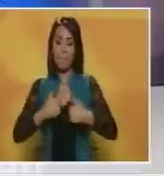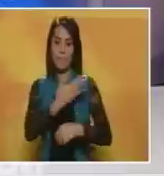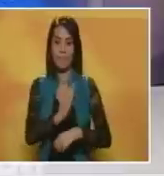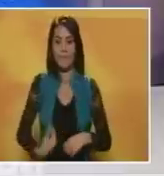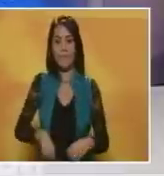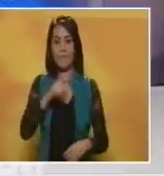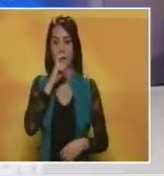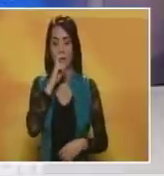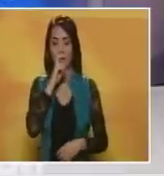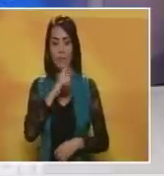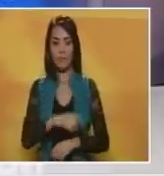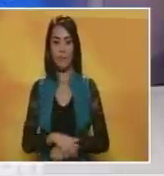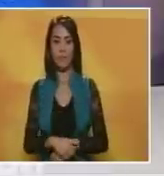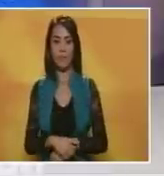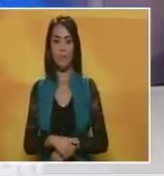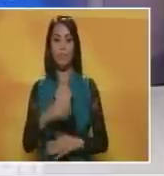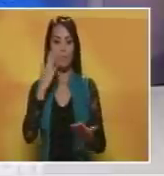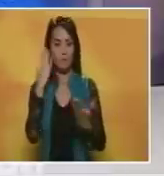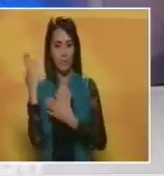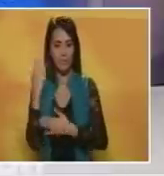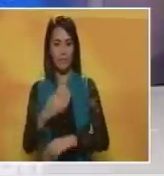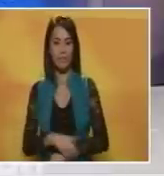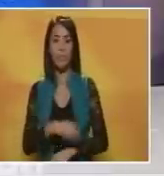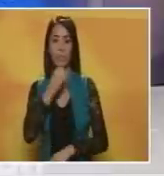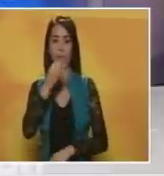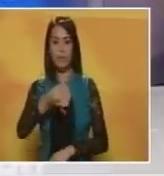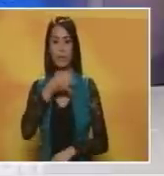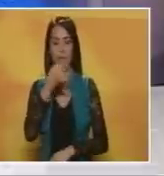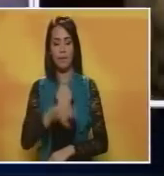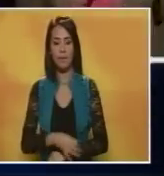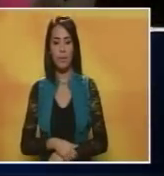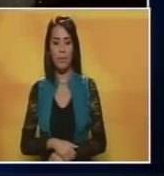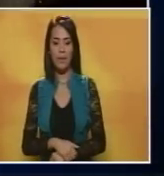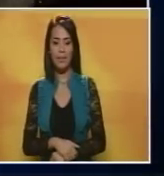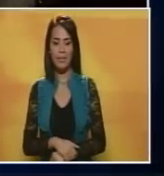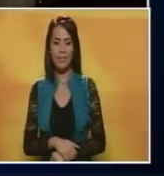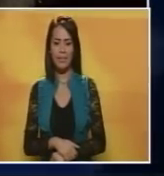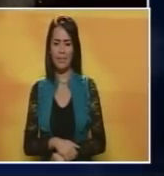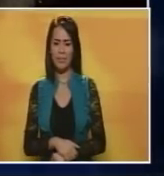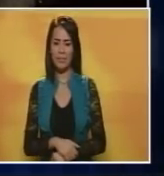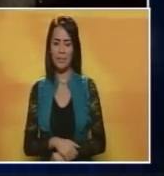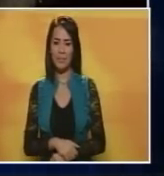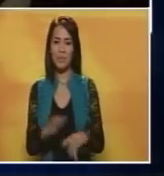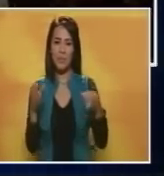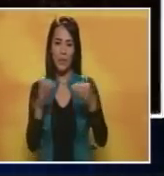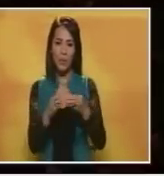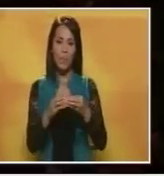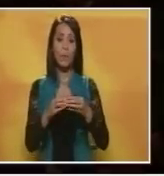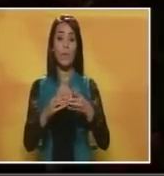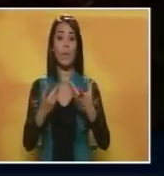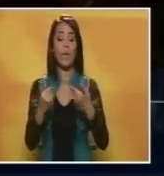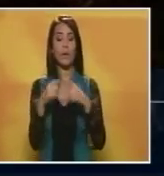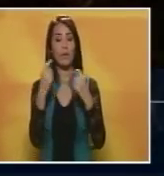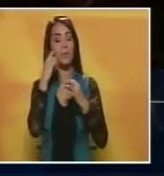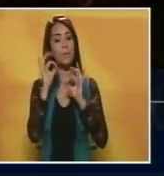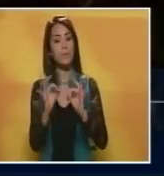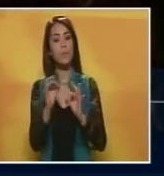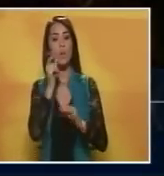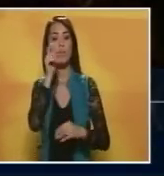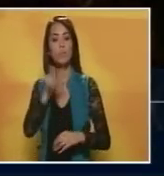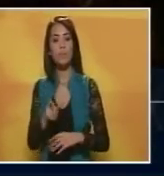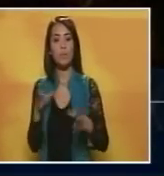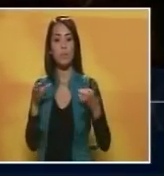maduro y lizmark arcía tiene los detalles buenas tardes mp comando de campaña de la clase obrera francisco torrealba